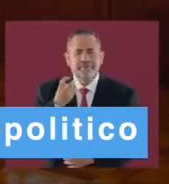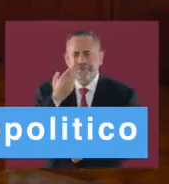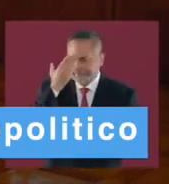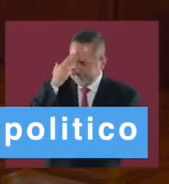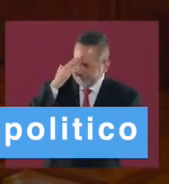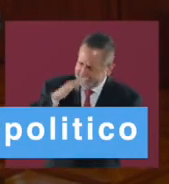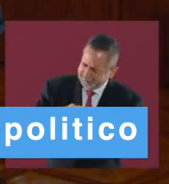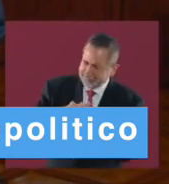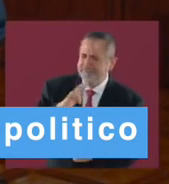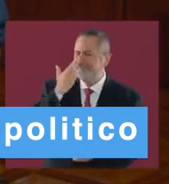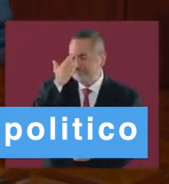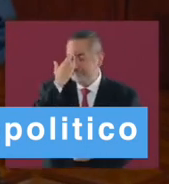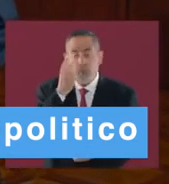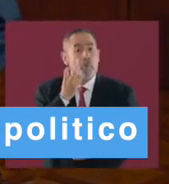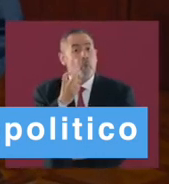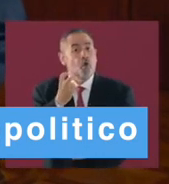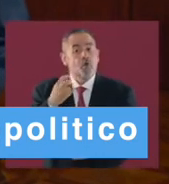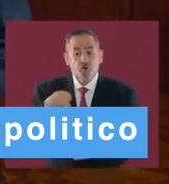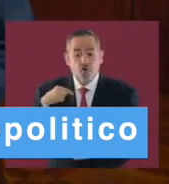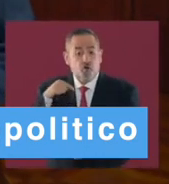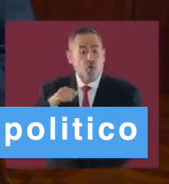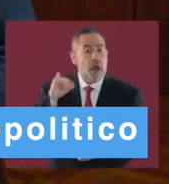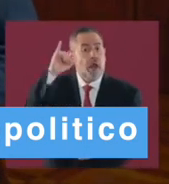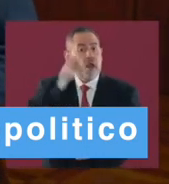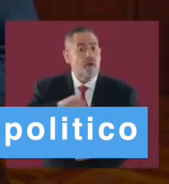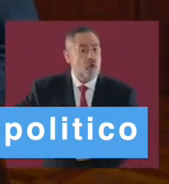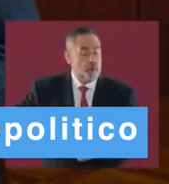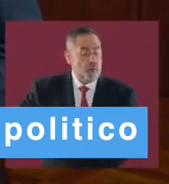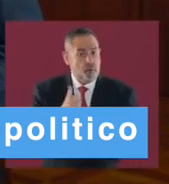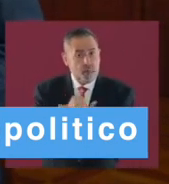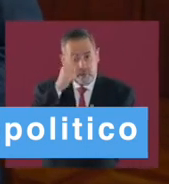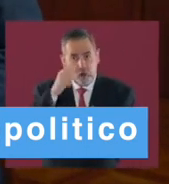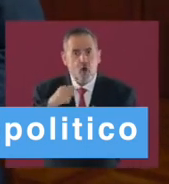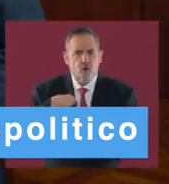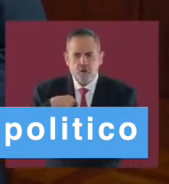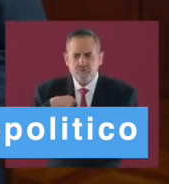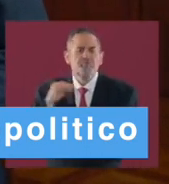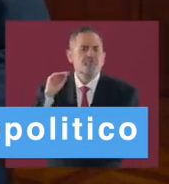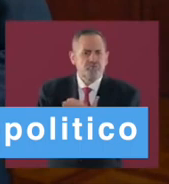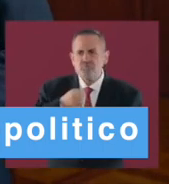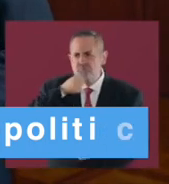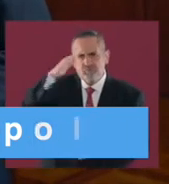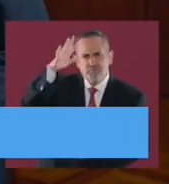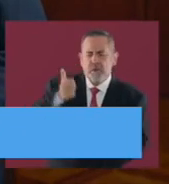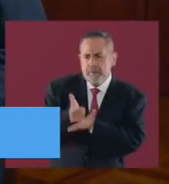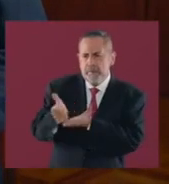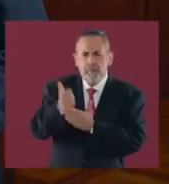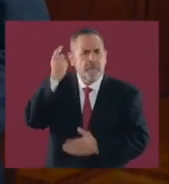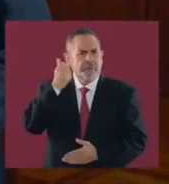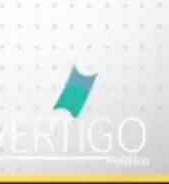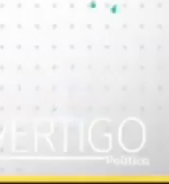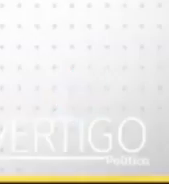economía y los programas sociales. El presidente rendirá su quinto informe el próximo 1 de septiembre en Campeche, previo a un recorrido de supervisión en el